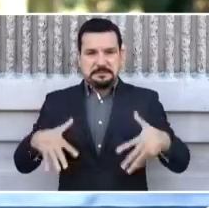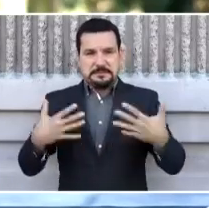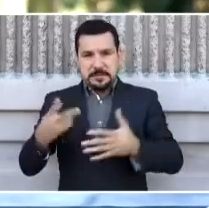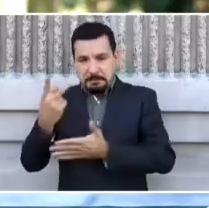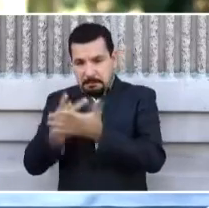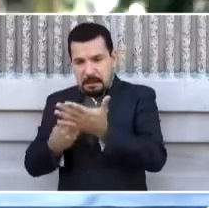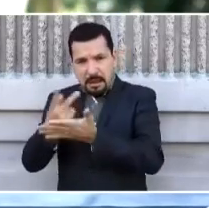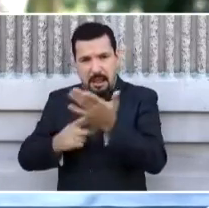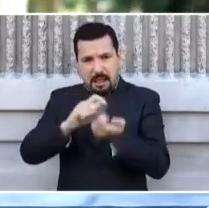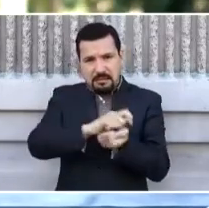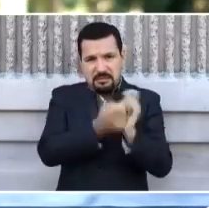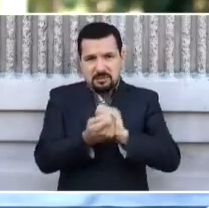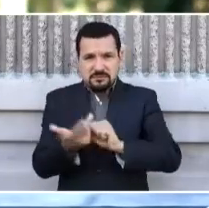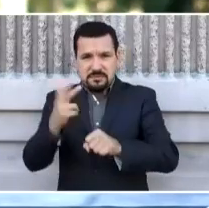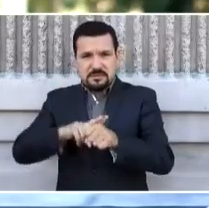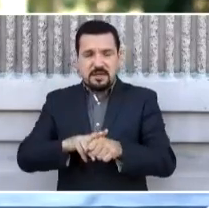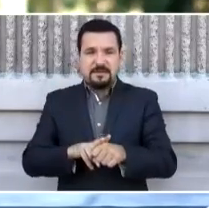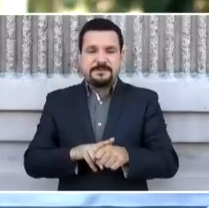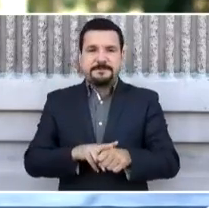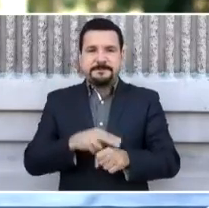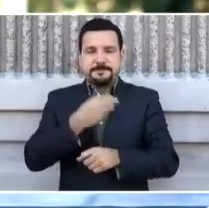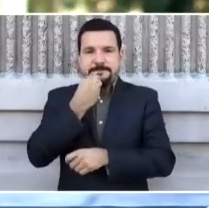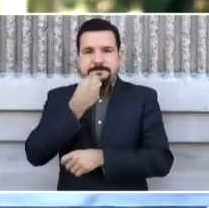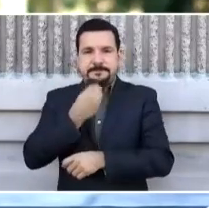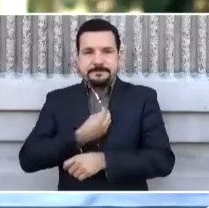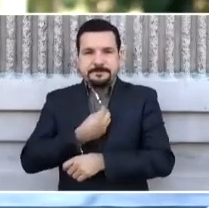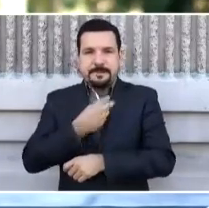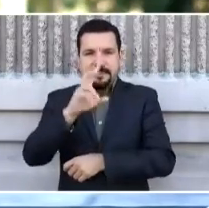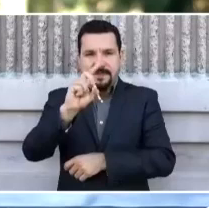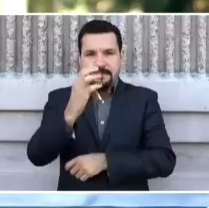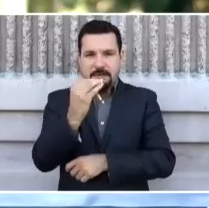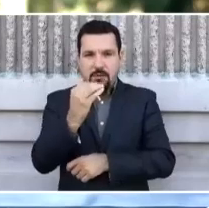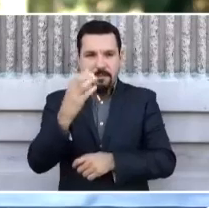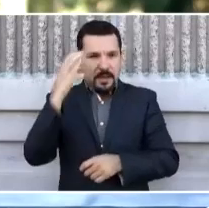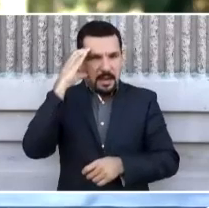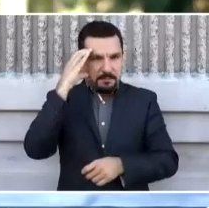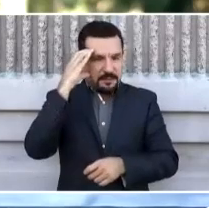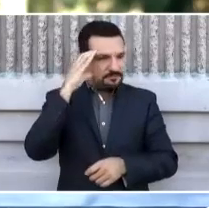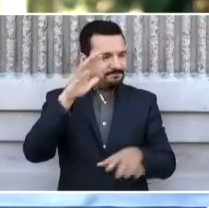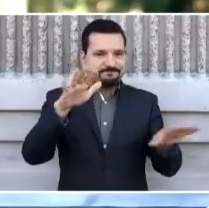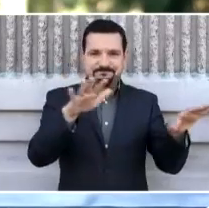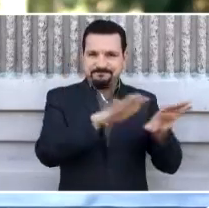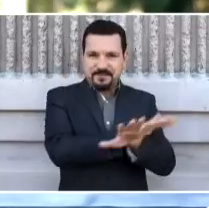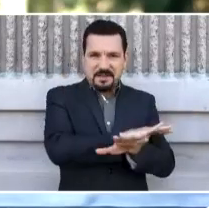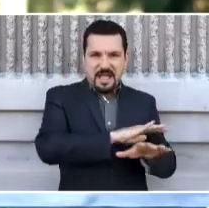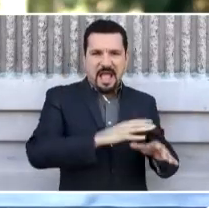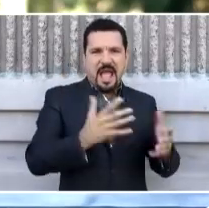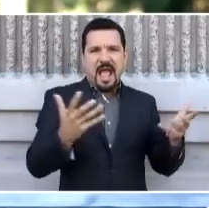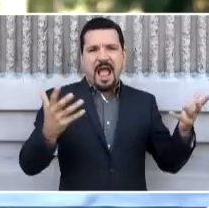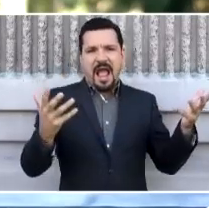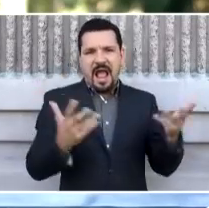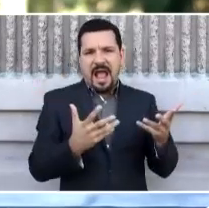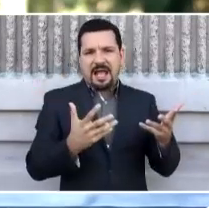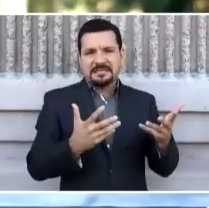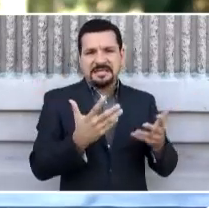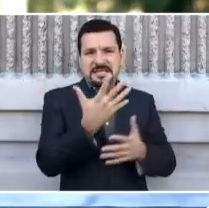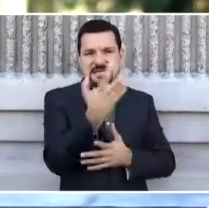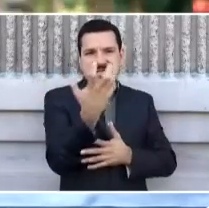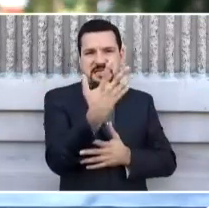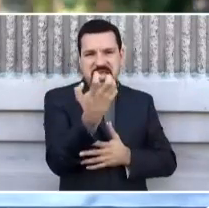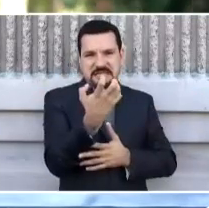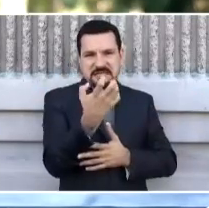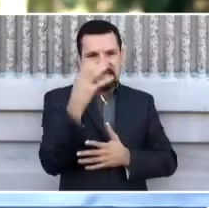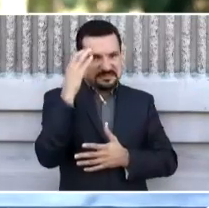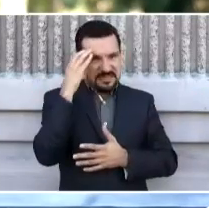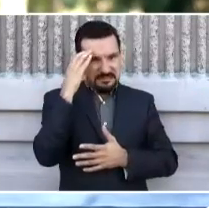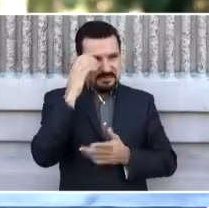reconversión hace que estas 39 camas se conviertan prácticamente en más de 500. Se